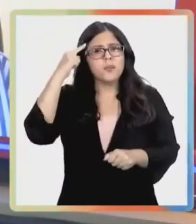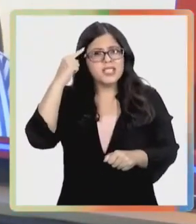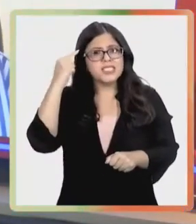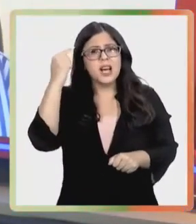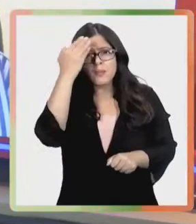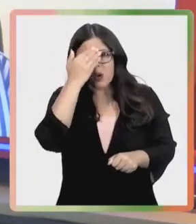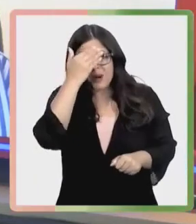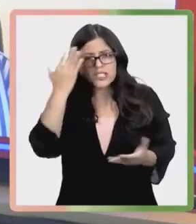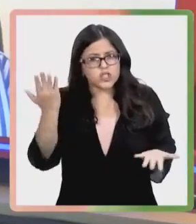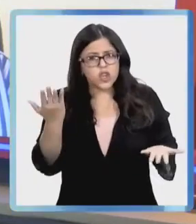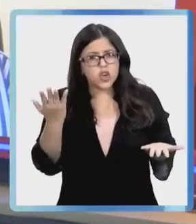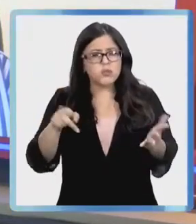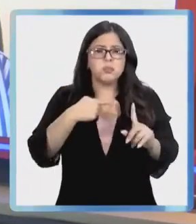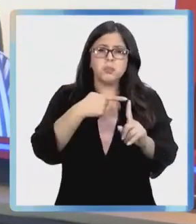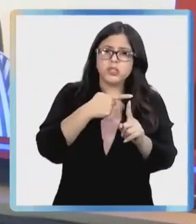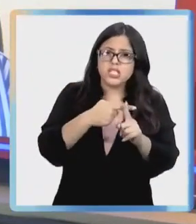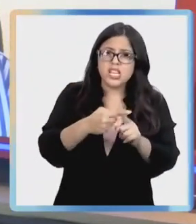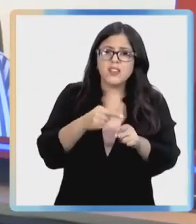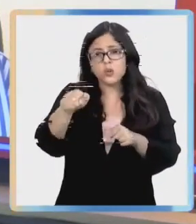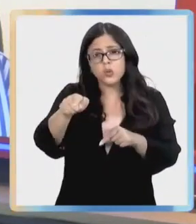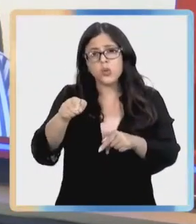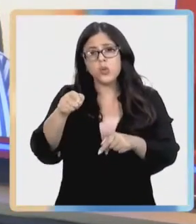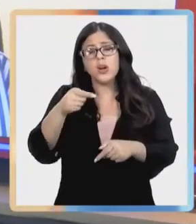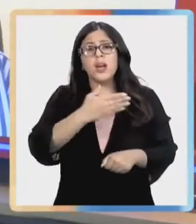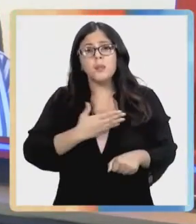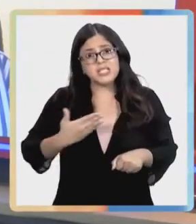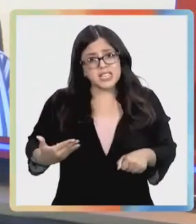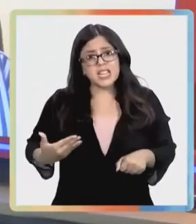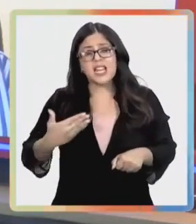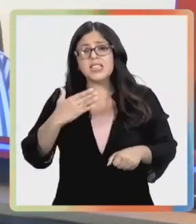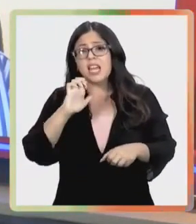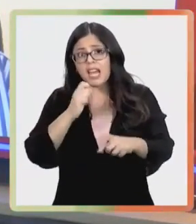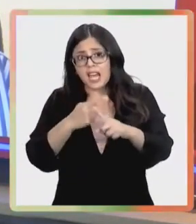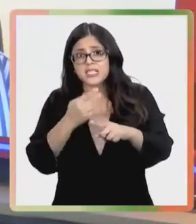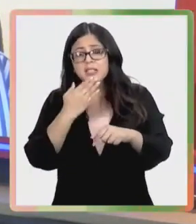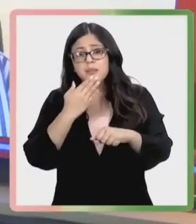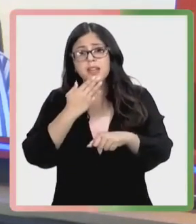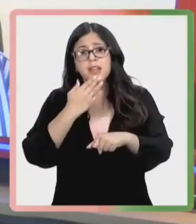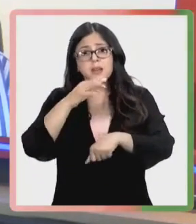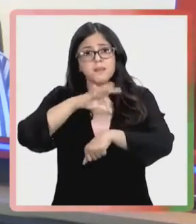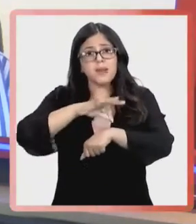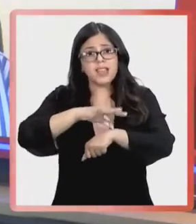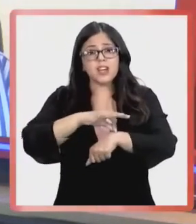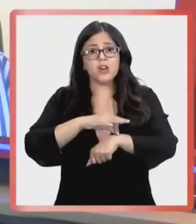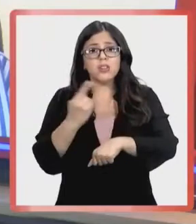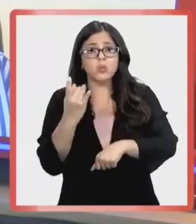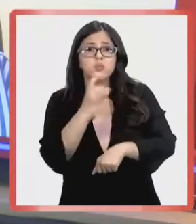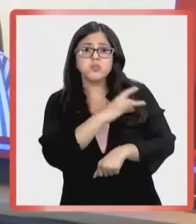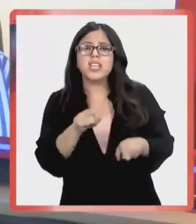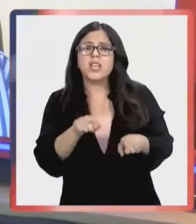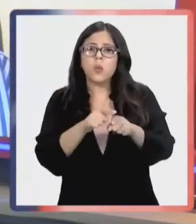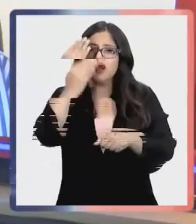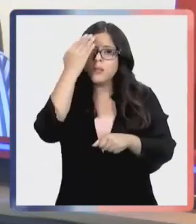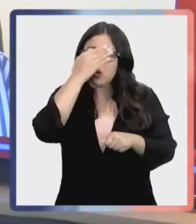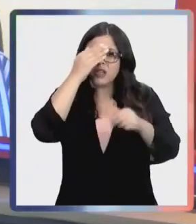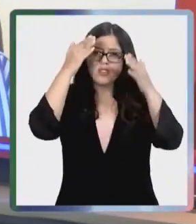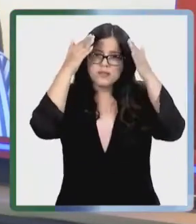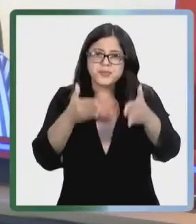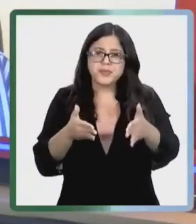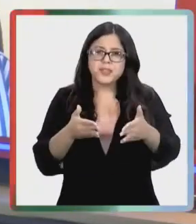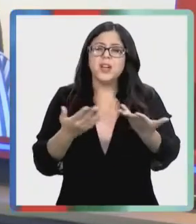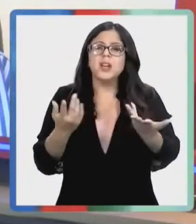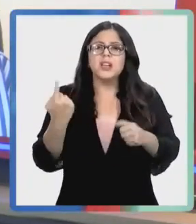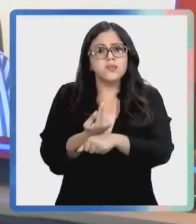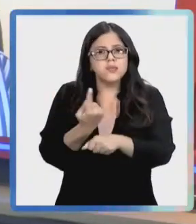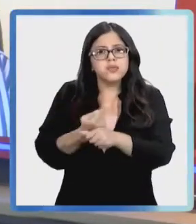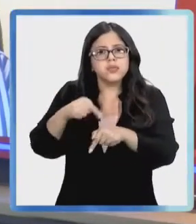orientado? Me imagino que en su condición de médico expresidente, además del Colegio Médico de Chile, tendrá sus ojos bien puestos y el foco y la preocupación puesta en lo que se va a discutir